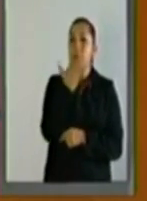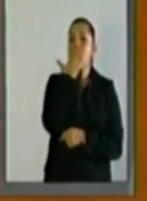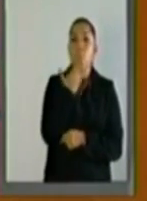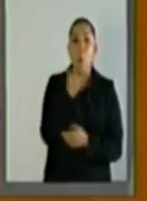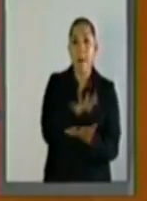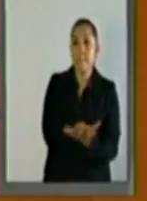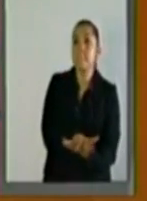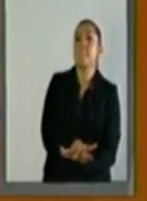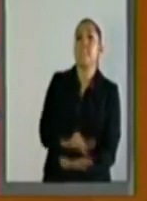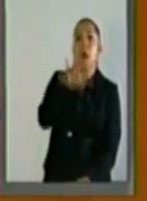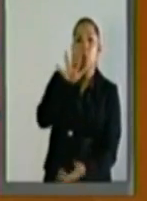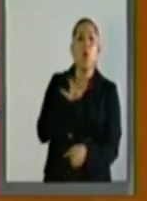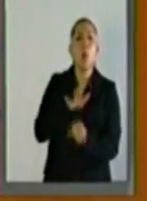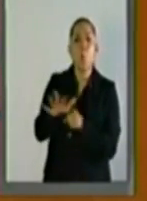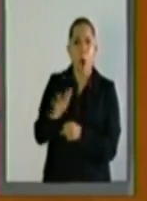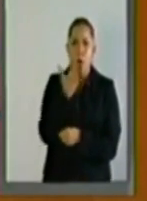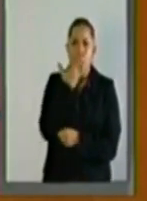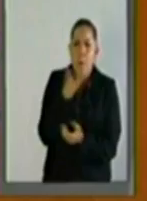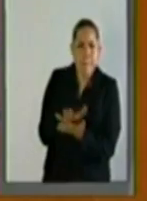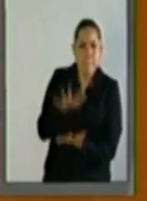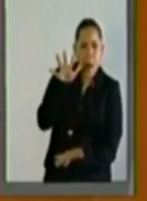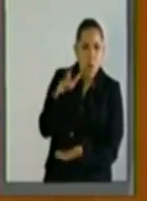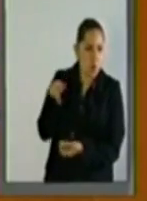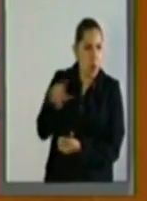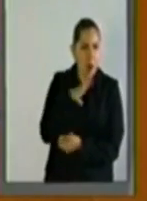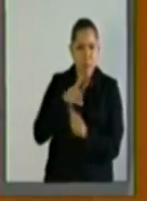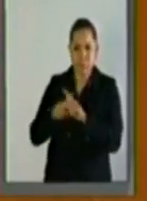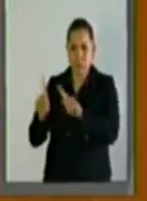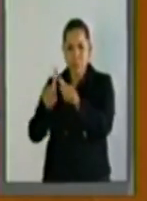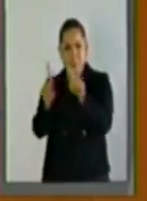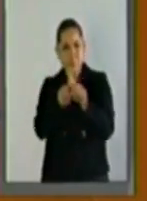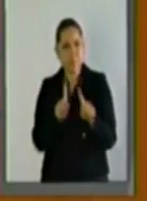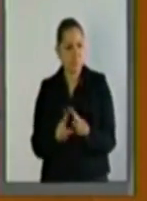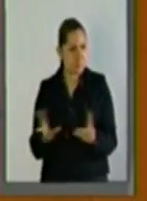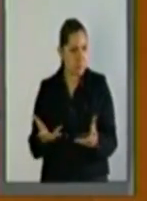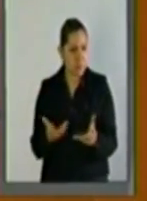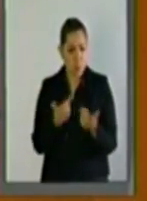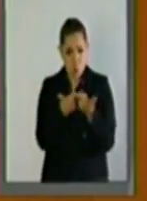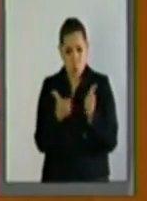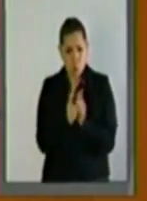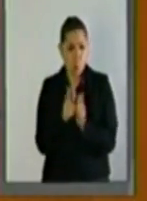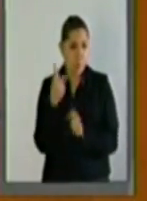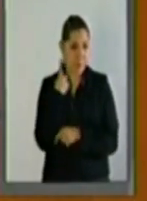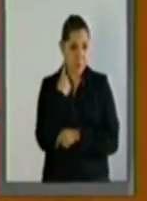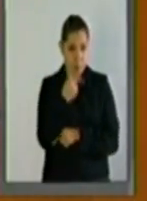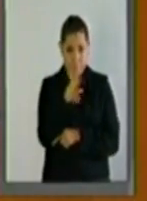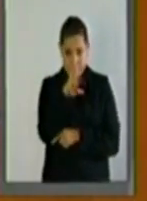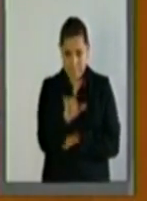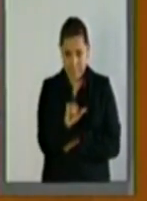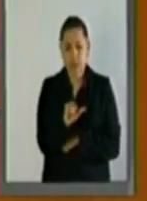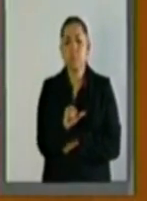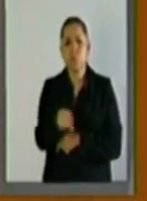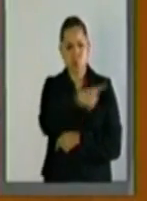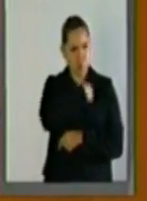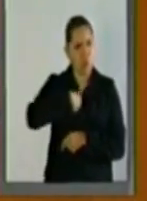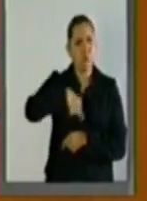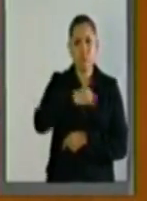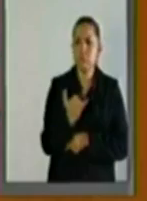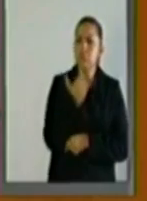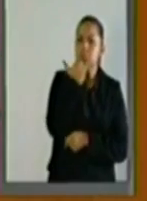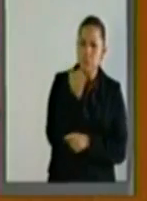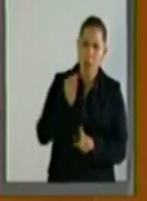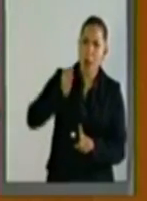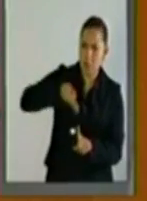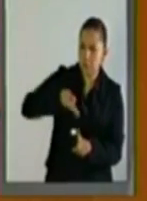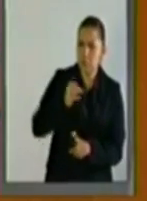sí mismo. Y en el grupo parlamentario del PRI aceptamos los errores, aceptamos